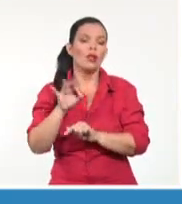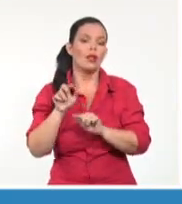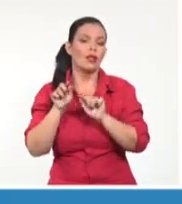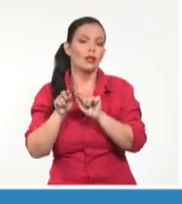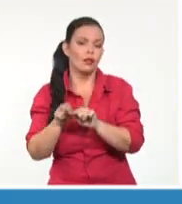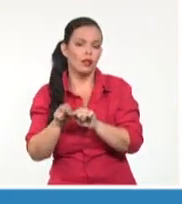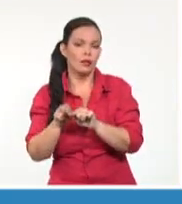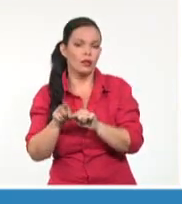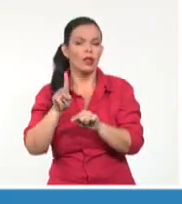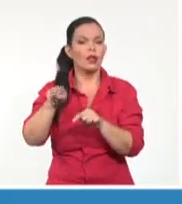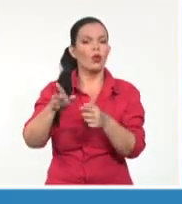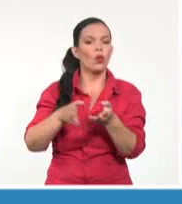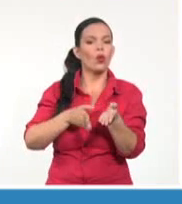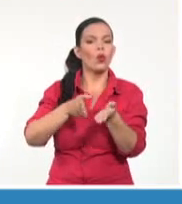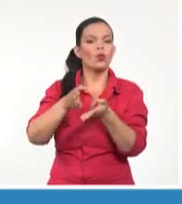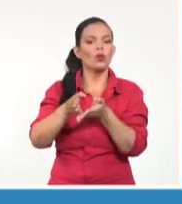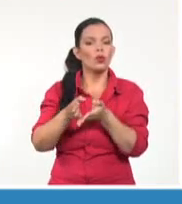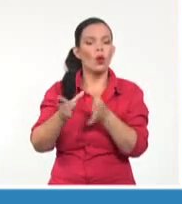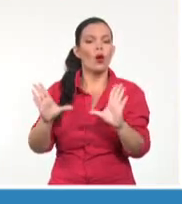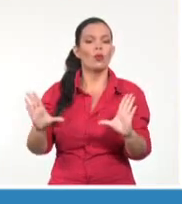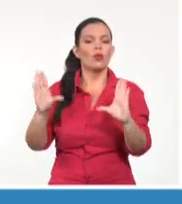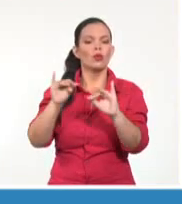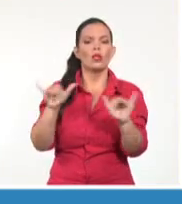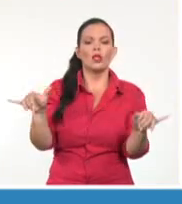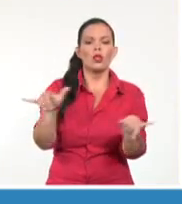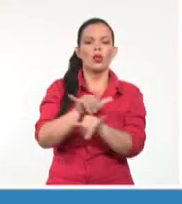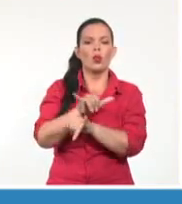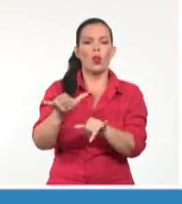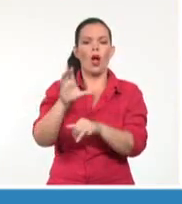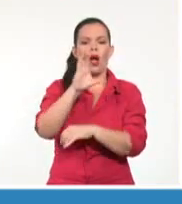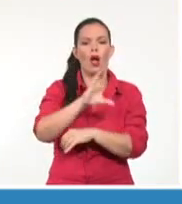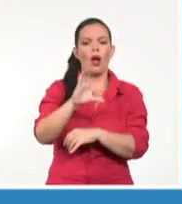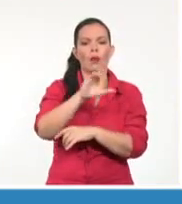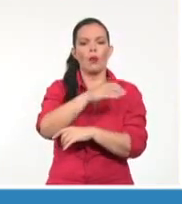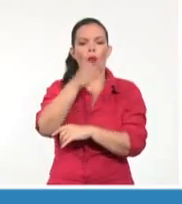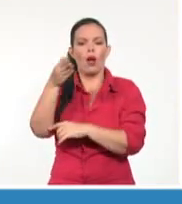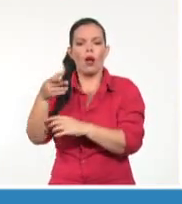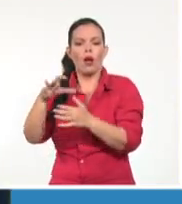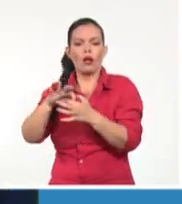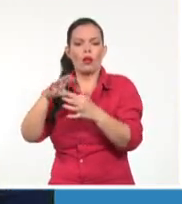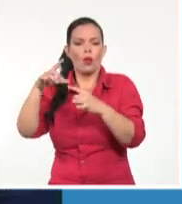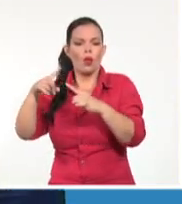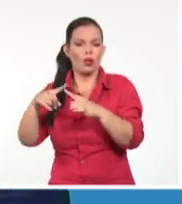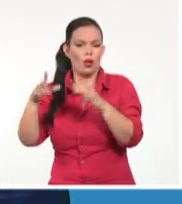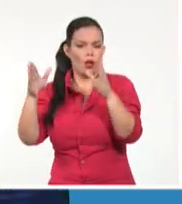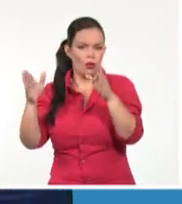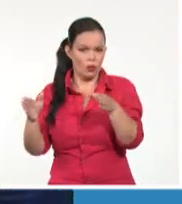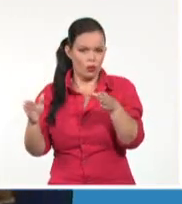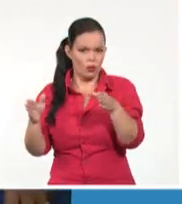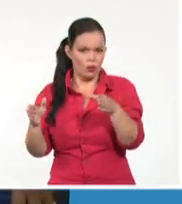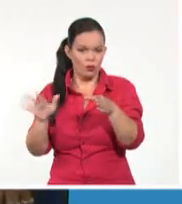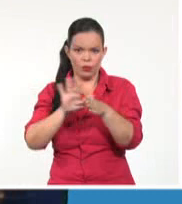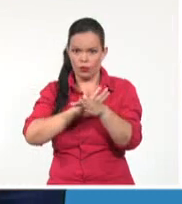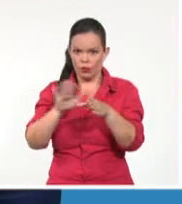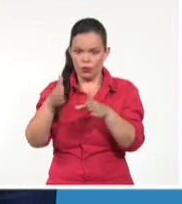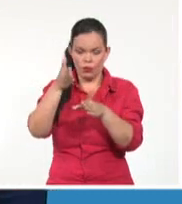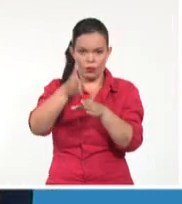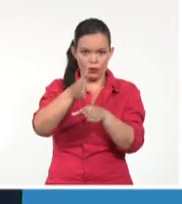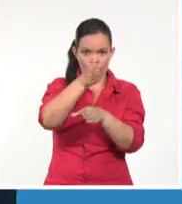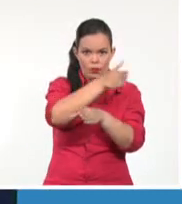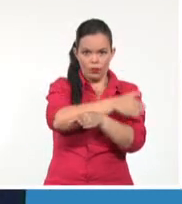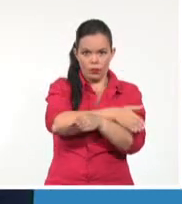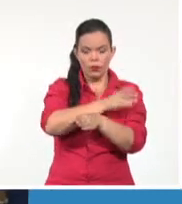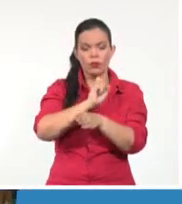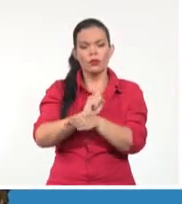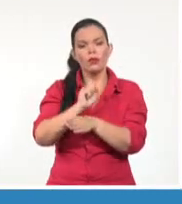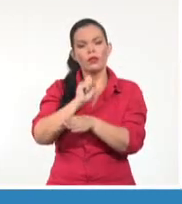intervalos nubosos desde Camagüey hasta Guantánamo, todavía con la posibilidad de algunas lluvias, nublados parciales en localidades de la región central, sobre todo el